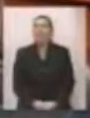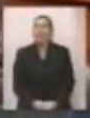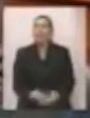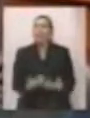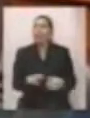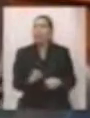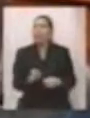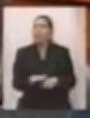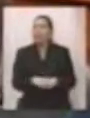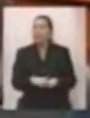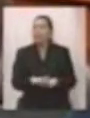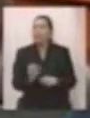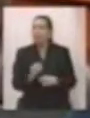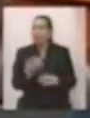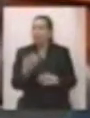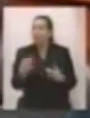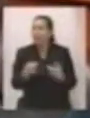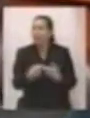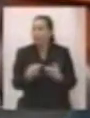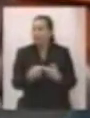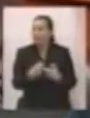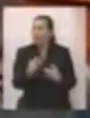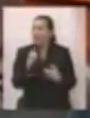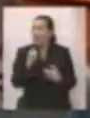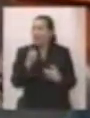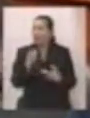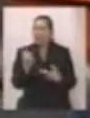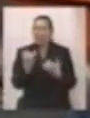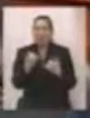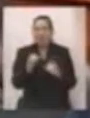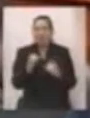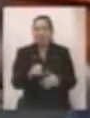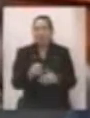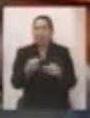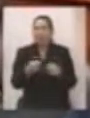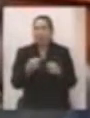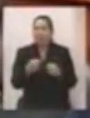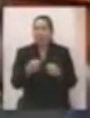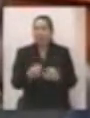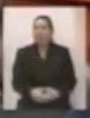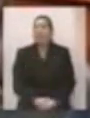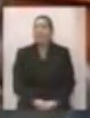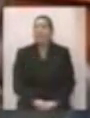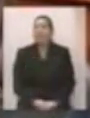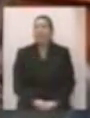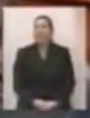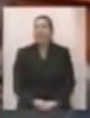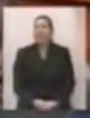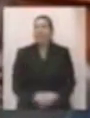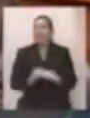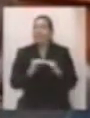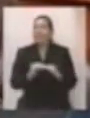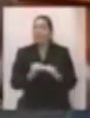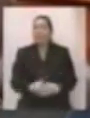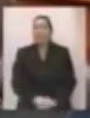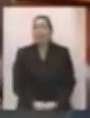las empresas operadoras del servicio de Internet no solo informen de manera obligatoria a los usuarios de límites